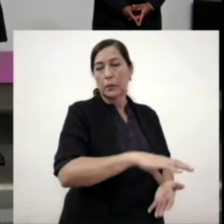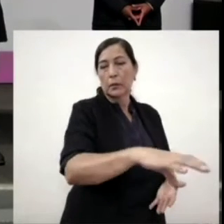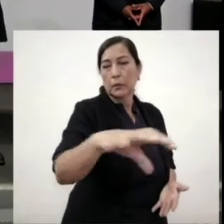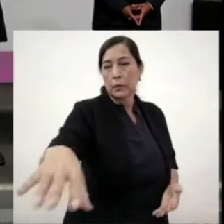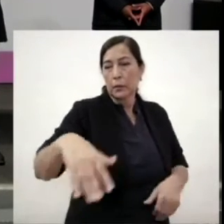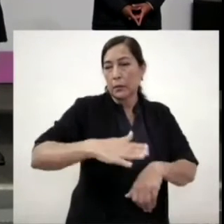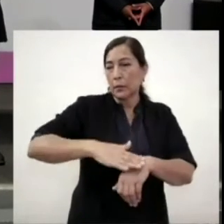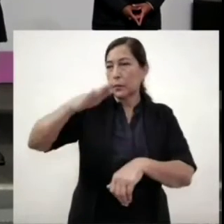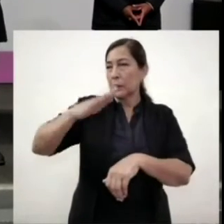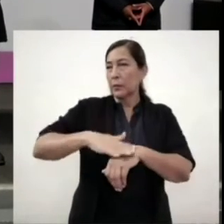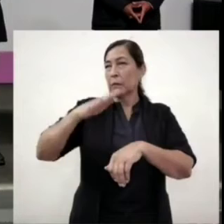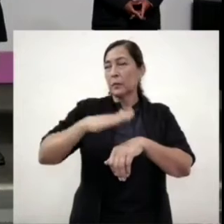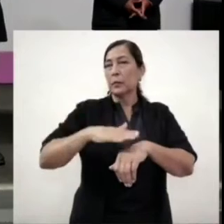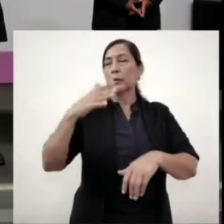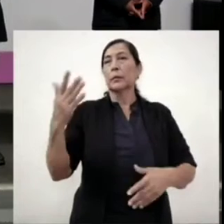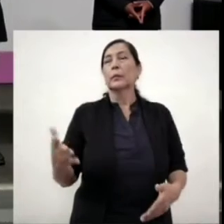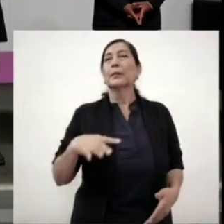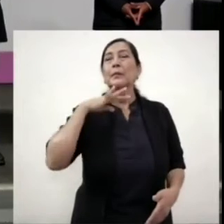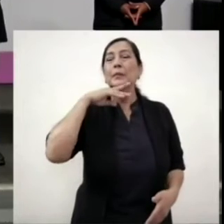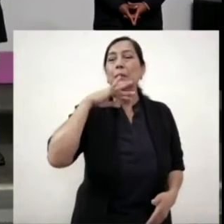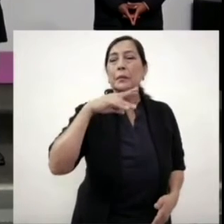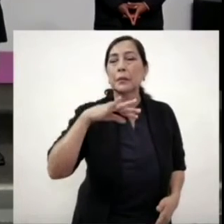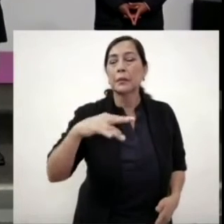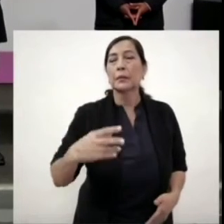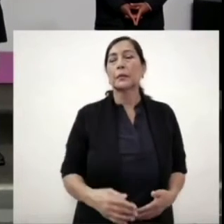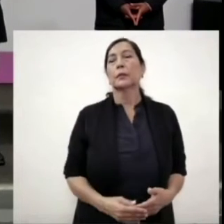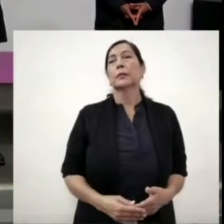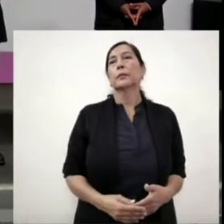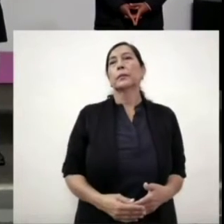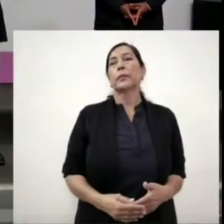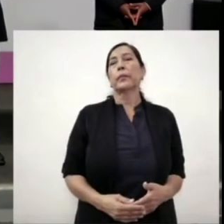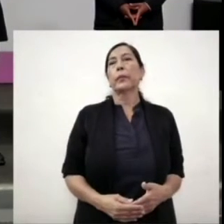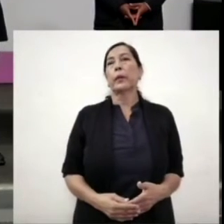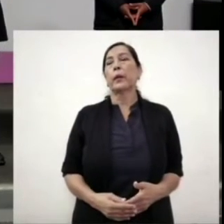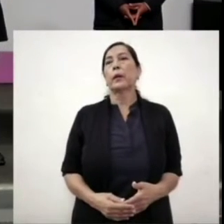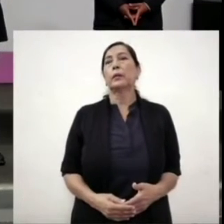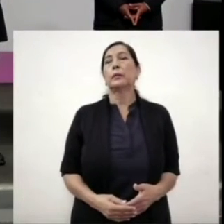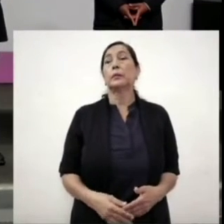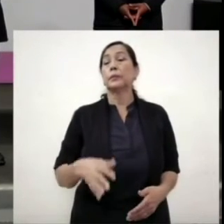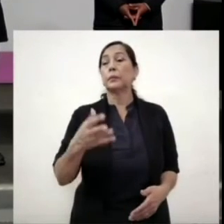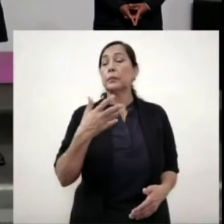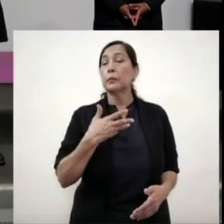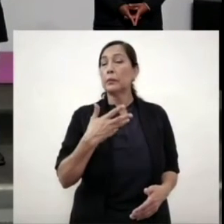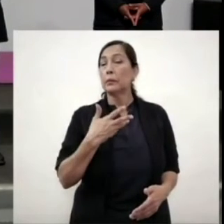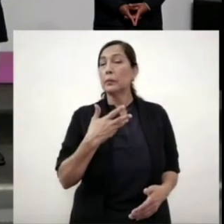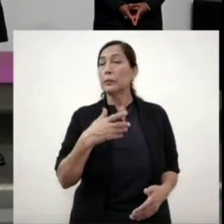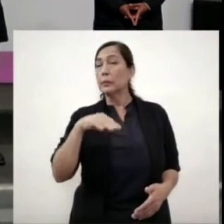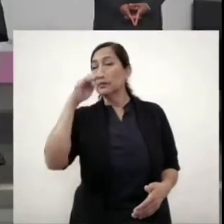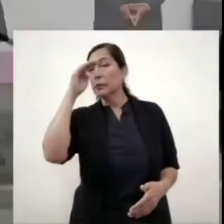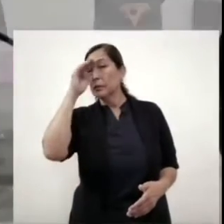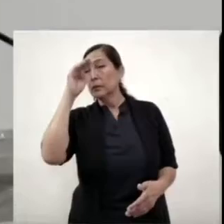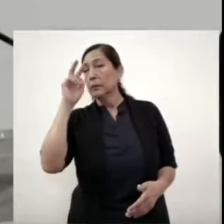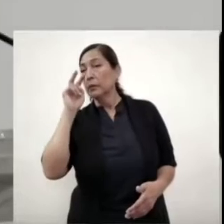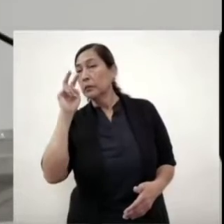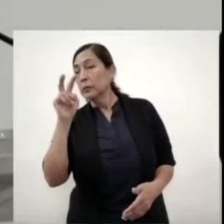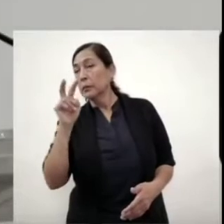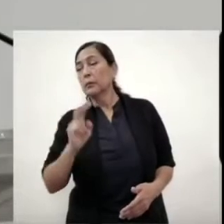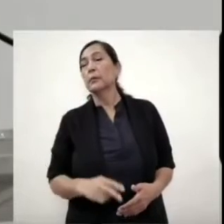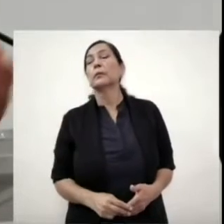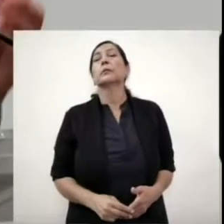más afectadas por la delincuencia. Tenemos una simbiosis muy